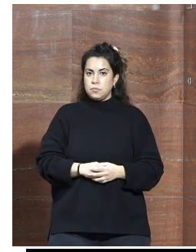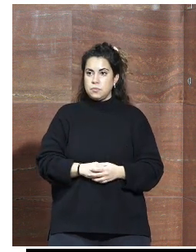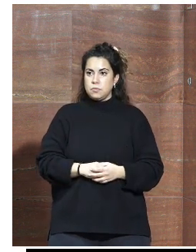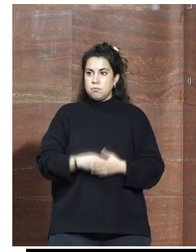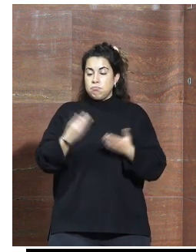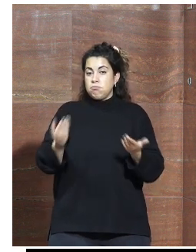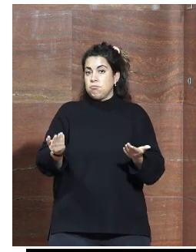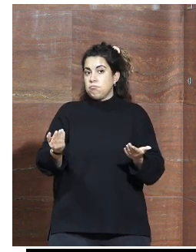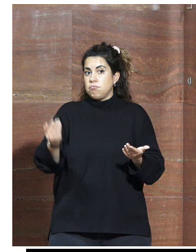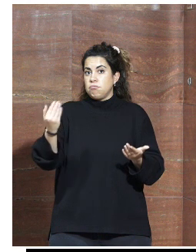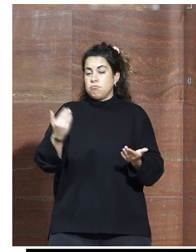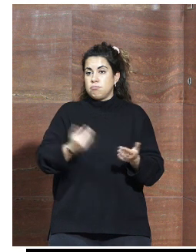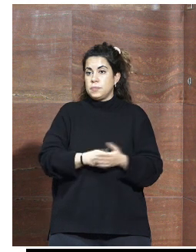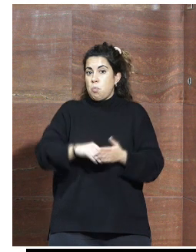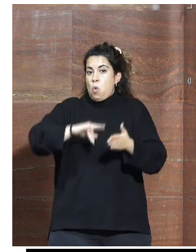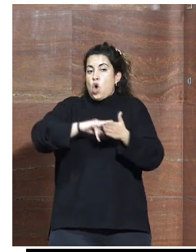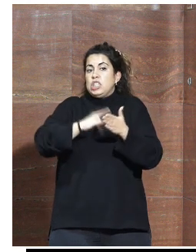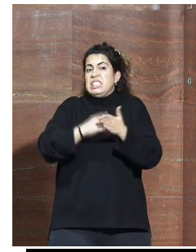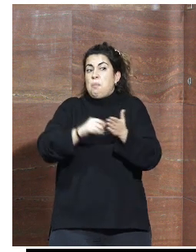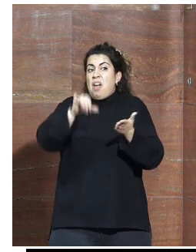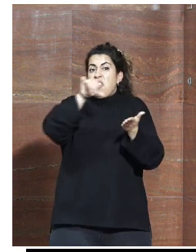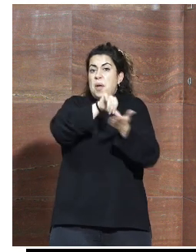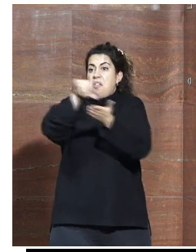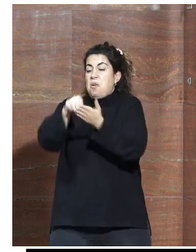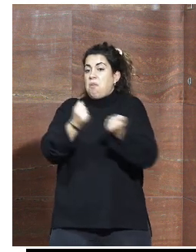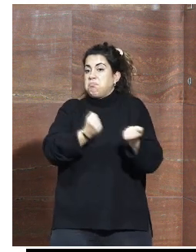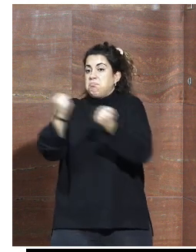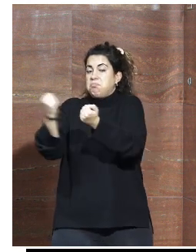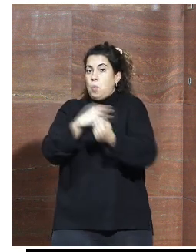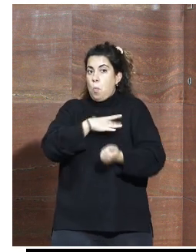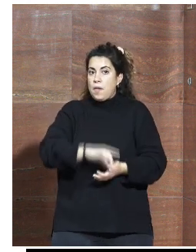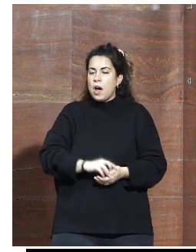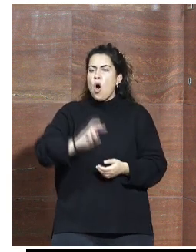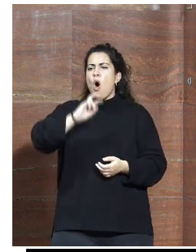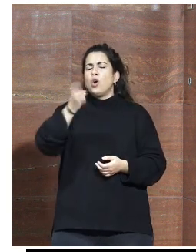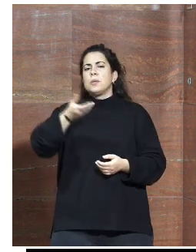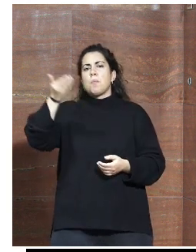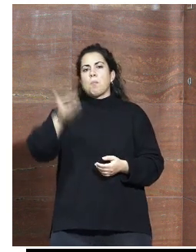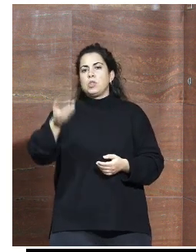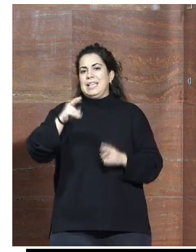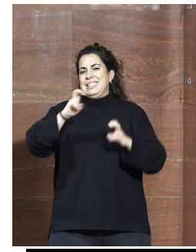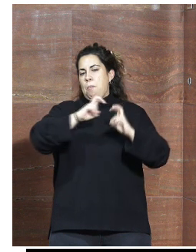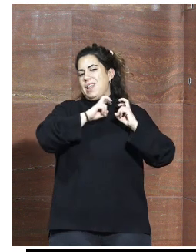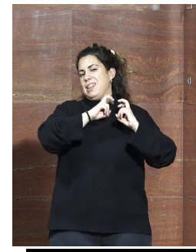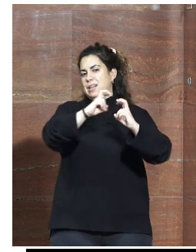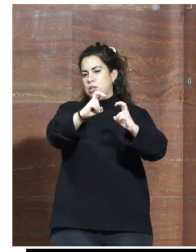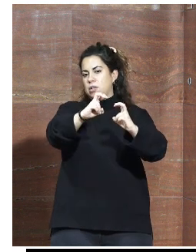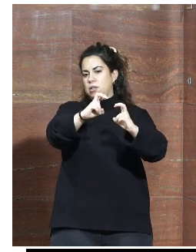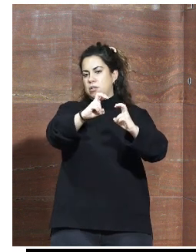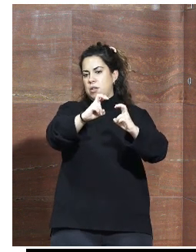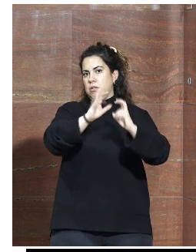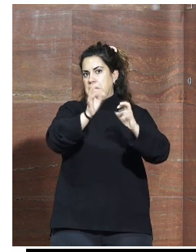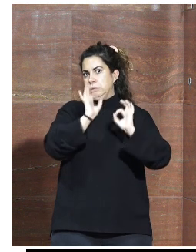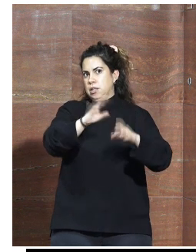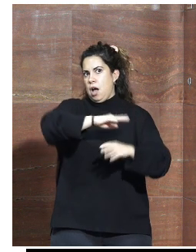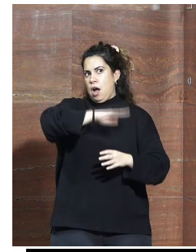como sistema que puede ser interurbano, y el otro fundamental, pues el cercanías o rodalíes en